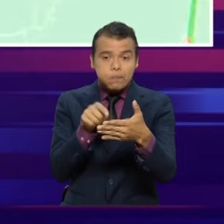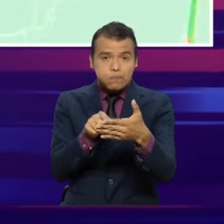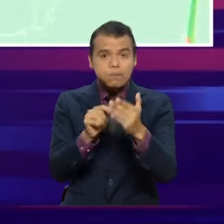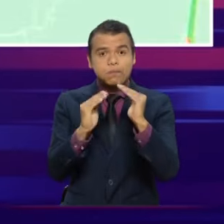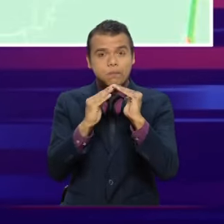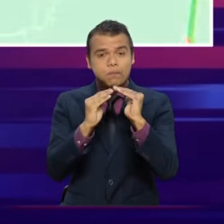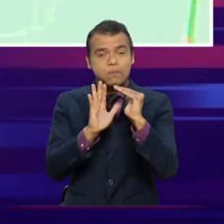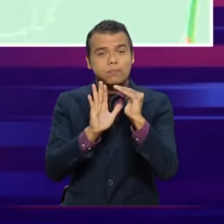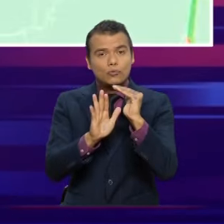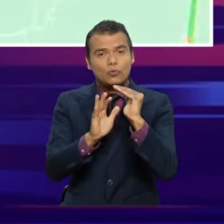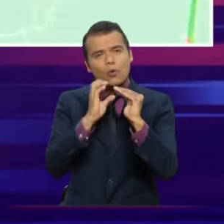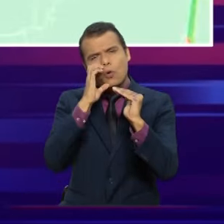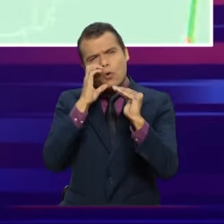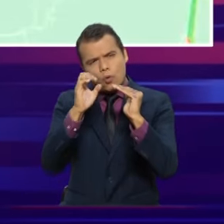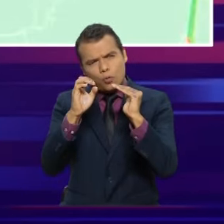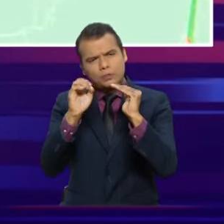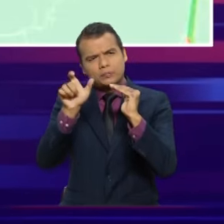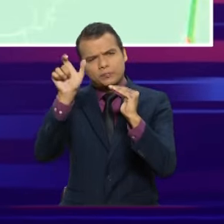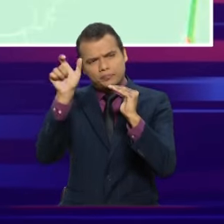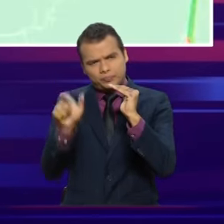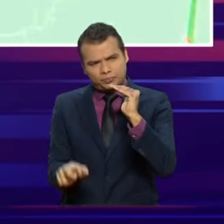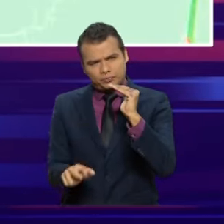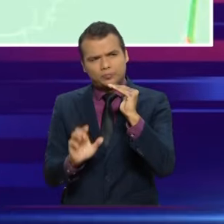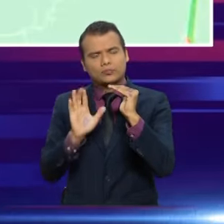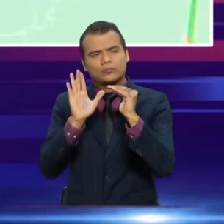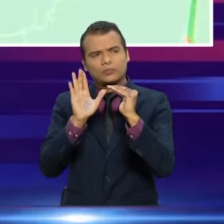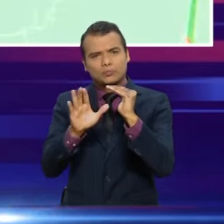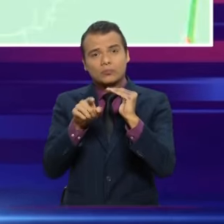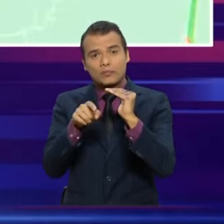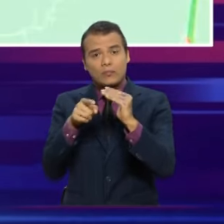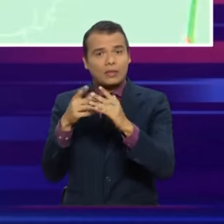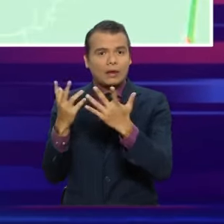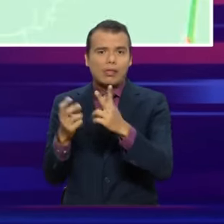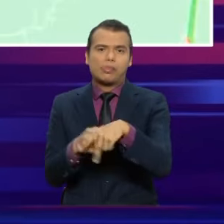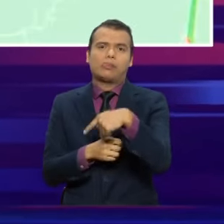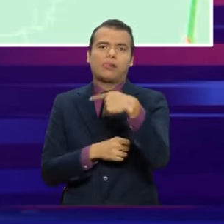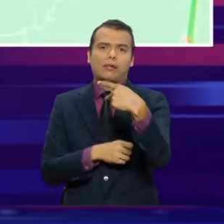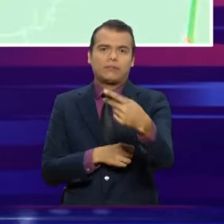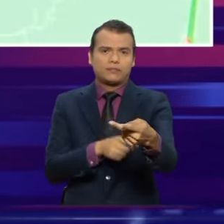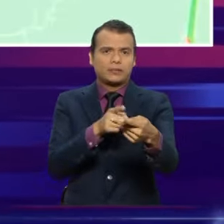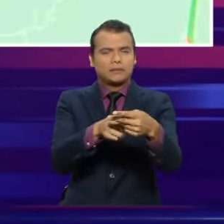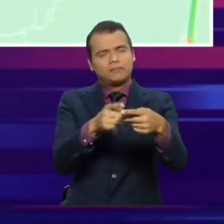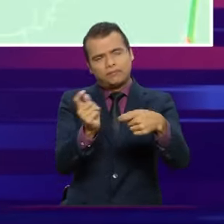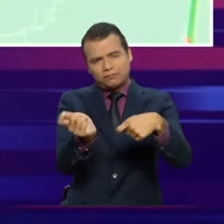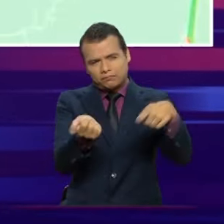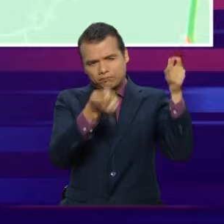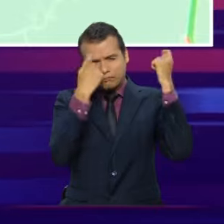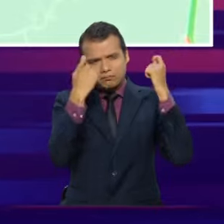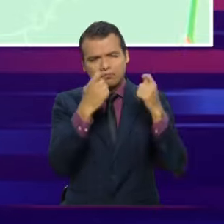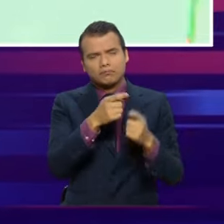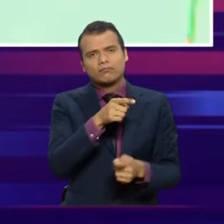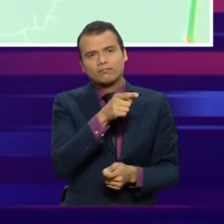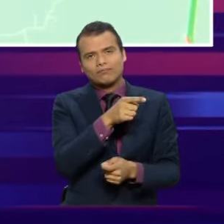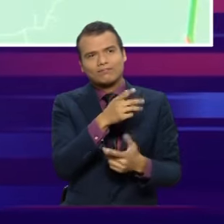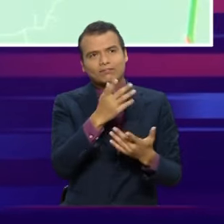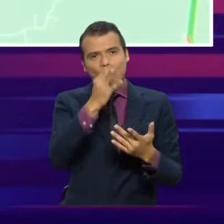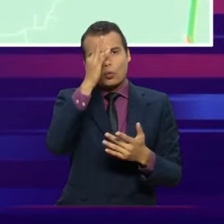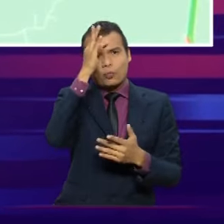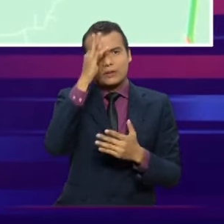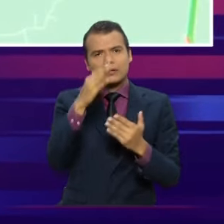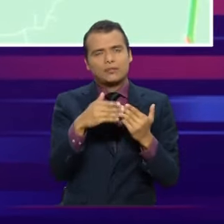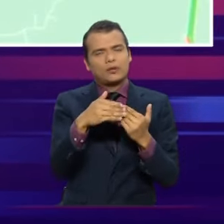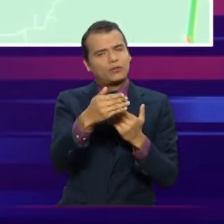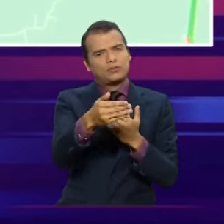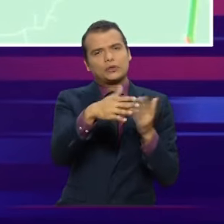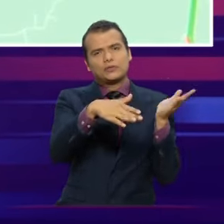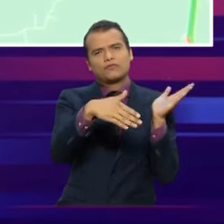un señor, género masculino. Esta persona fue trasladada a un centro asistencial, está por establecer su identificación, infortunadamente